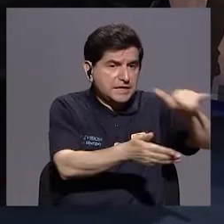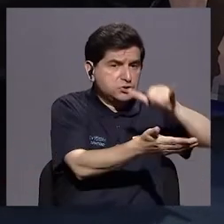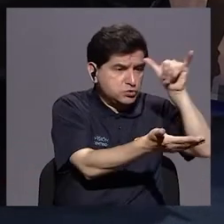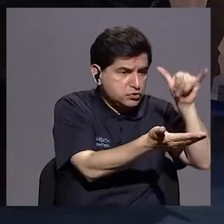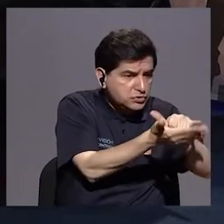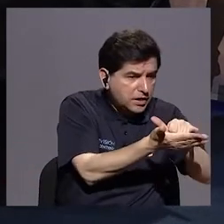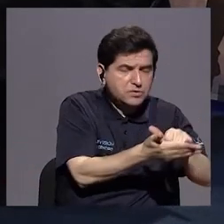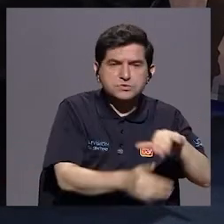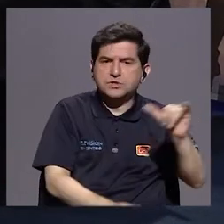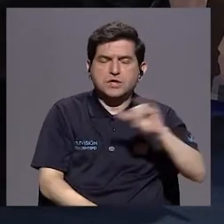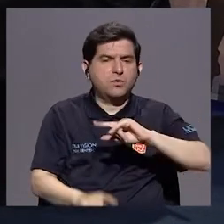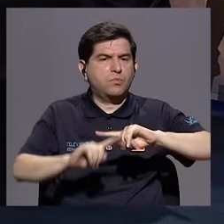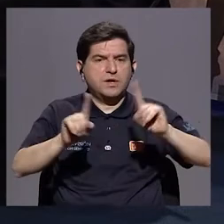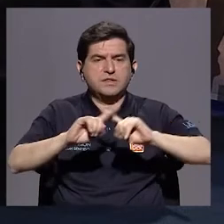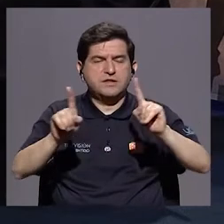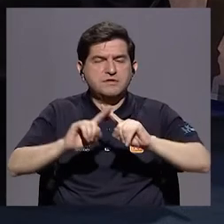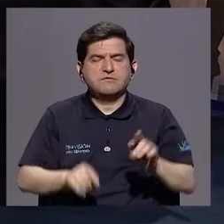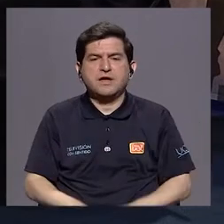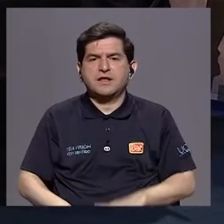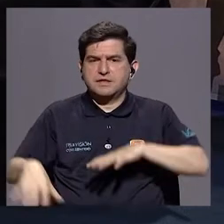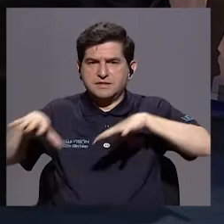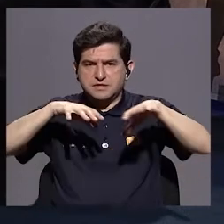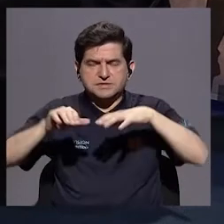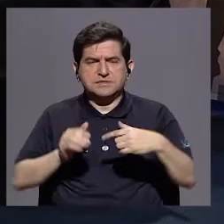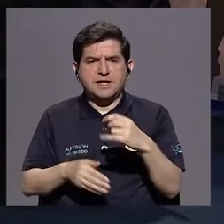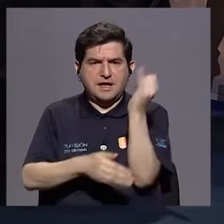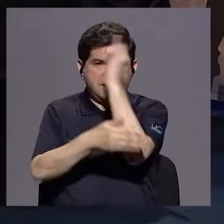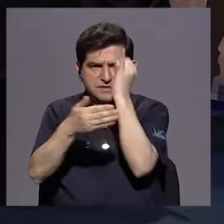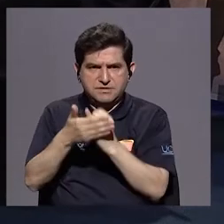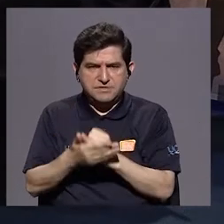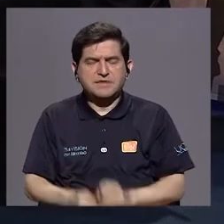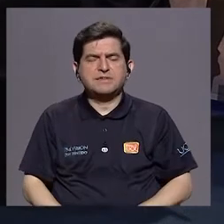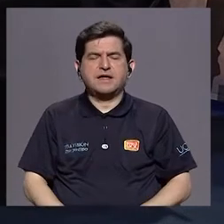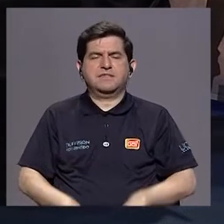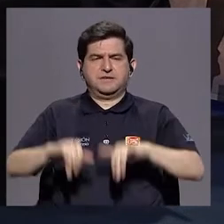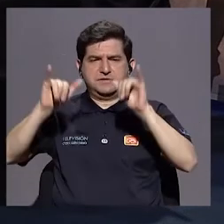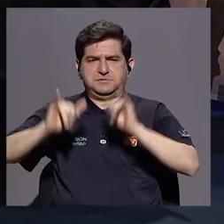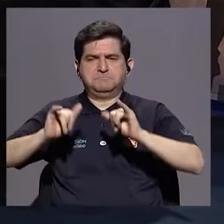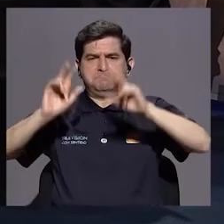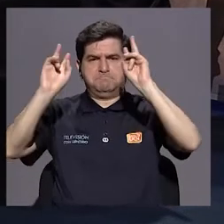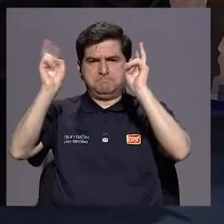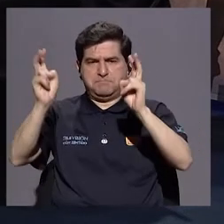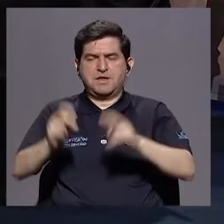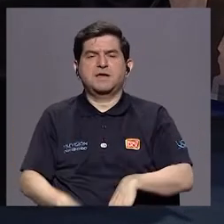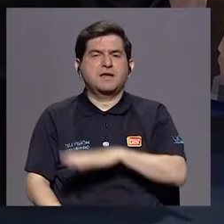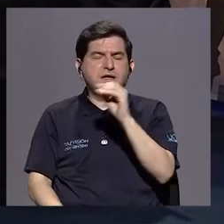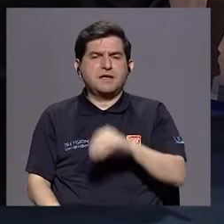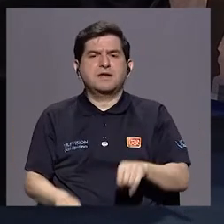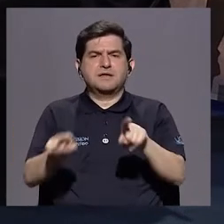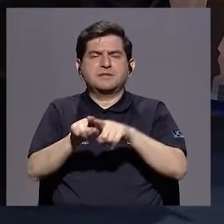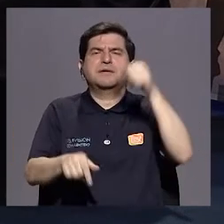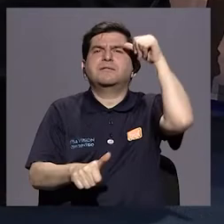como en cualquier otra bienal de que tiene que haber una permanencia temática y de memoria en la memoria de la ciudad